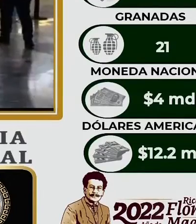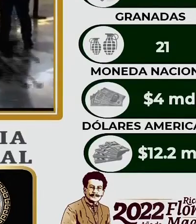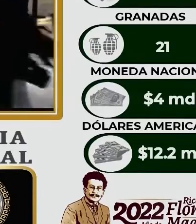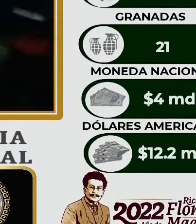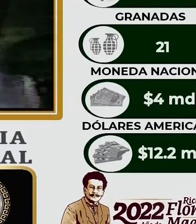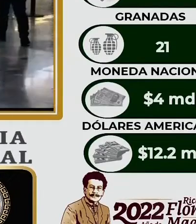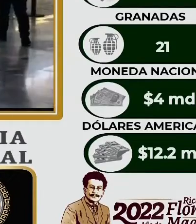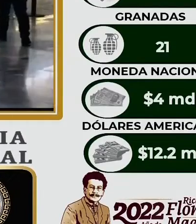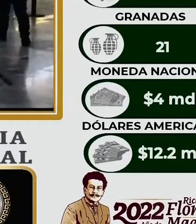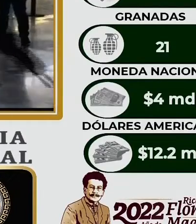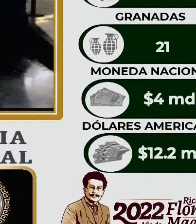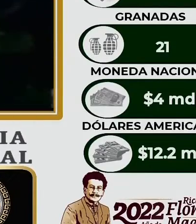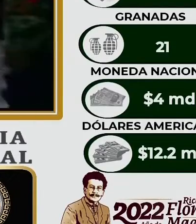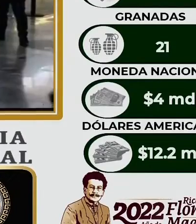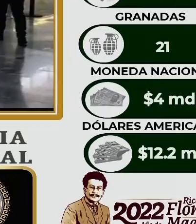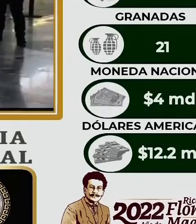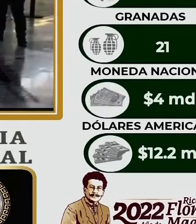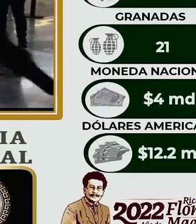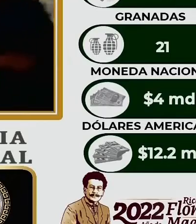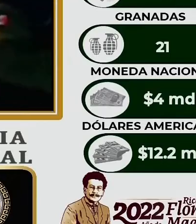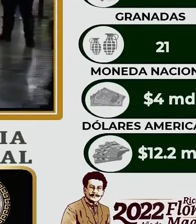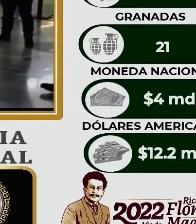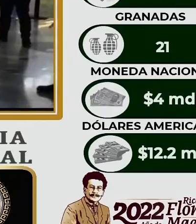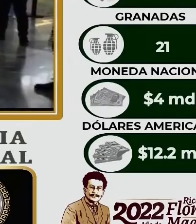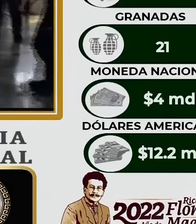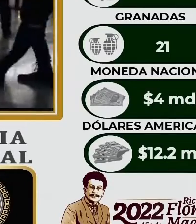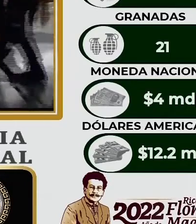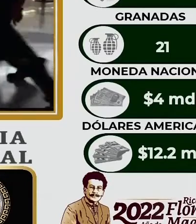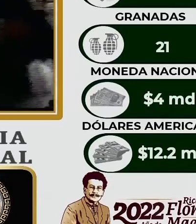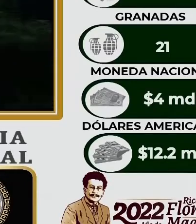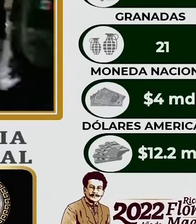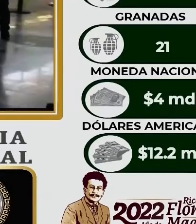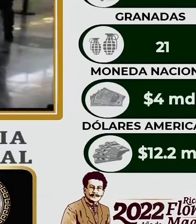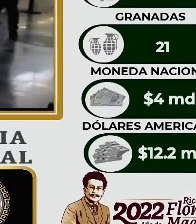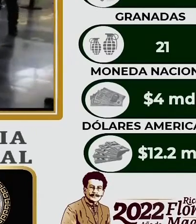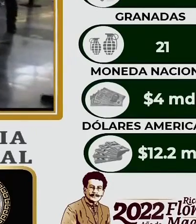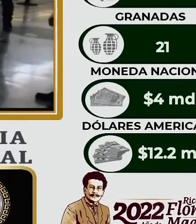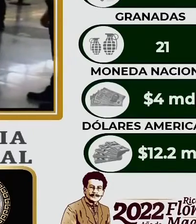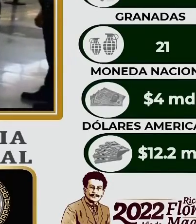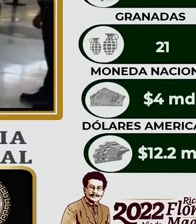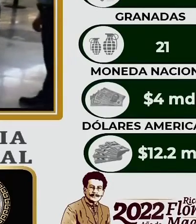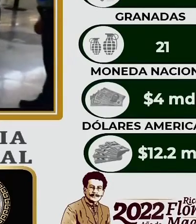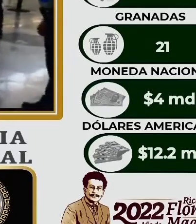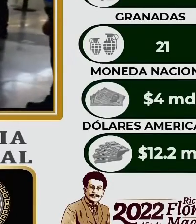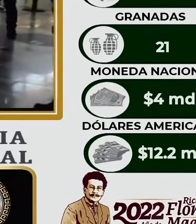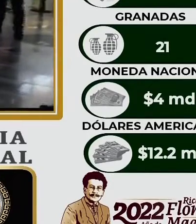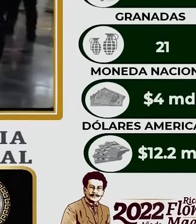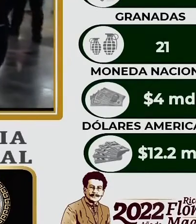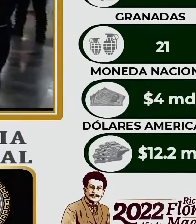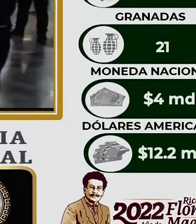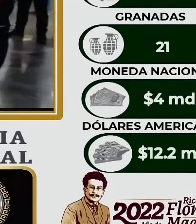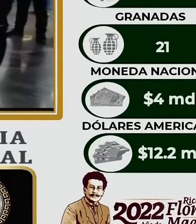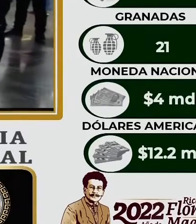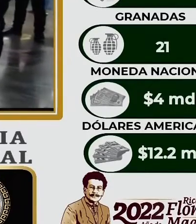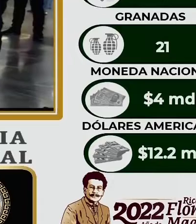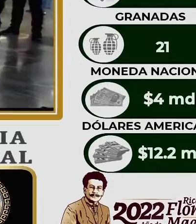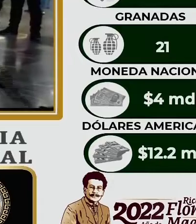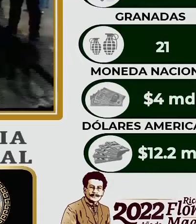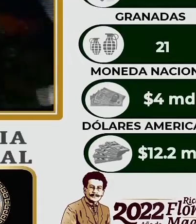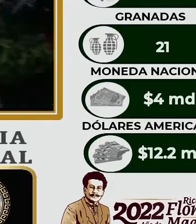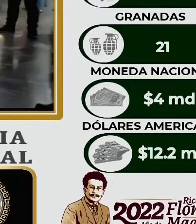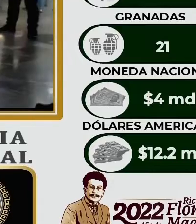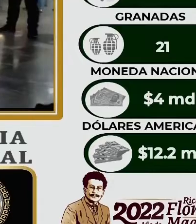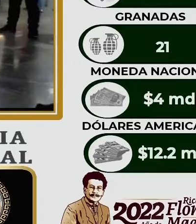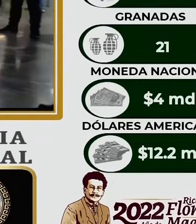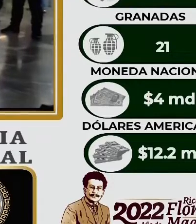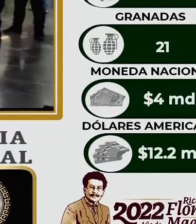103.000 kilogramos de marihuana, 2.027 kilogramos de cocaína, 494 de heroína, 89 de